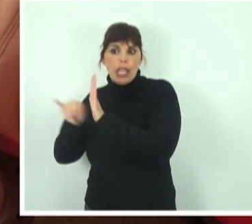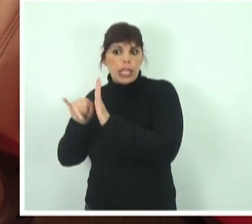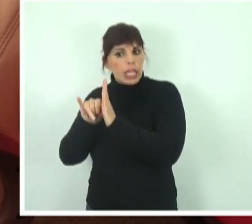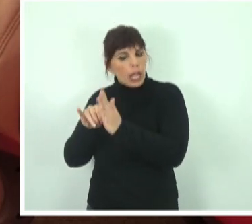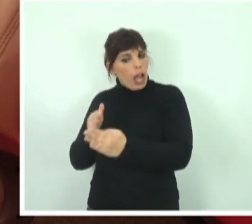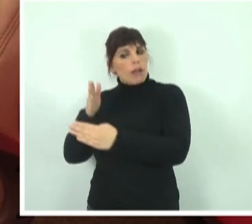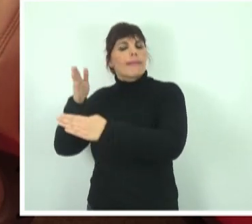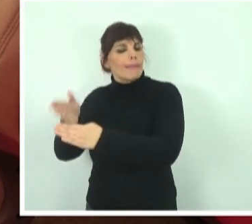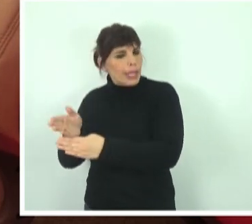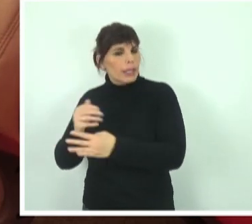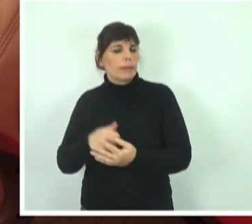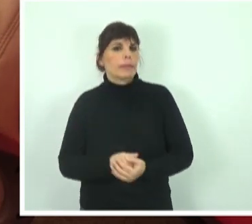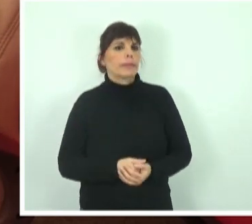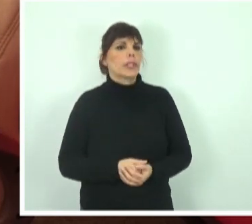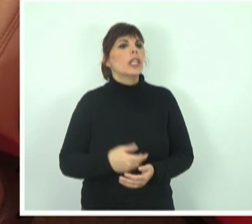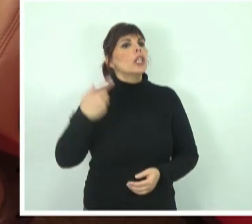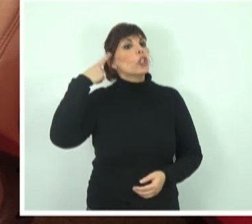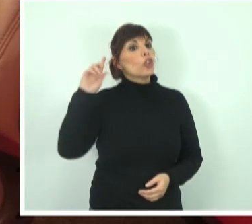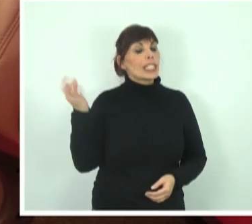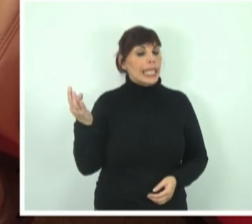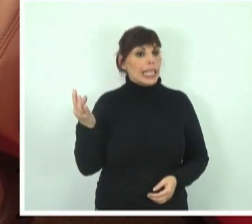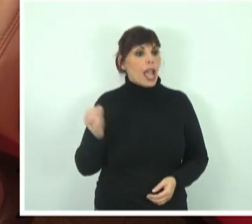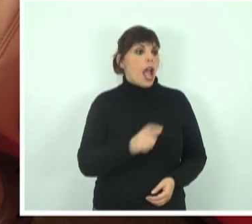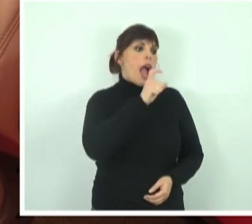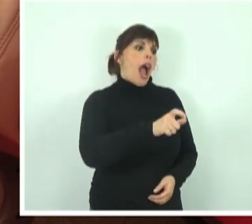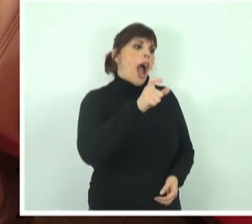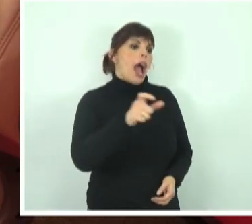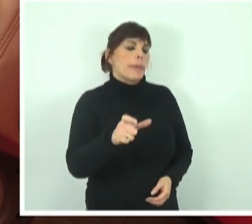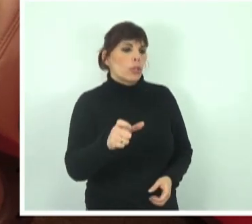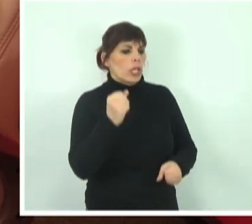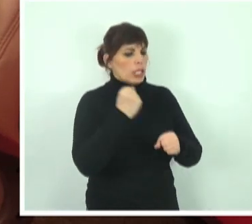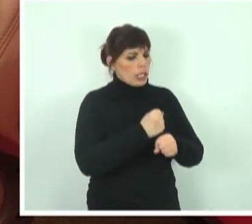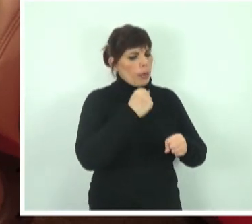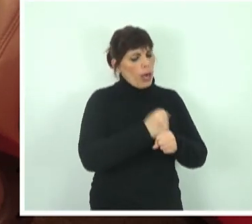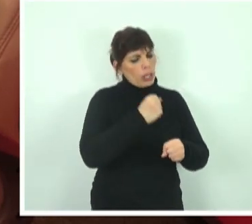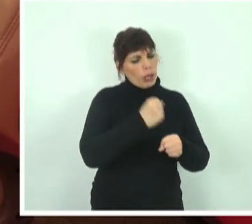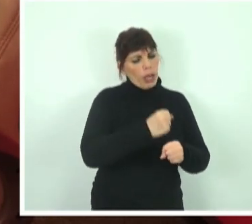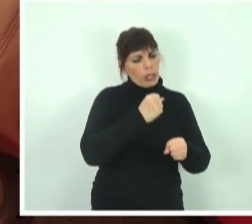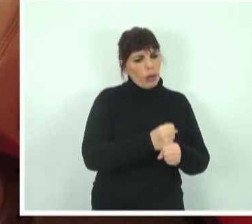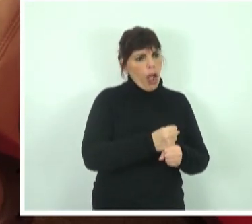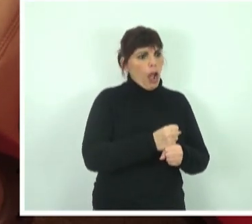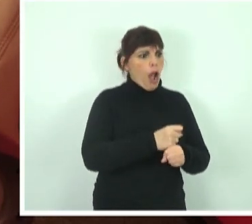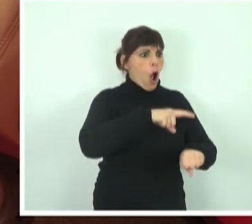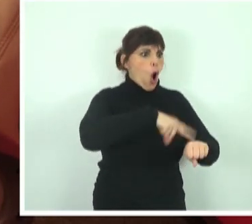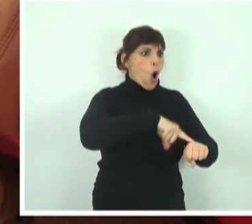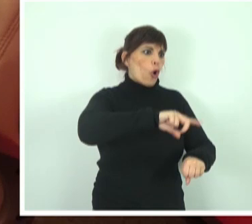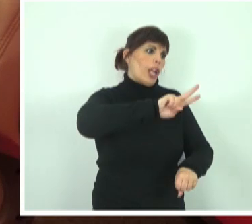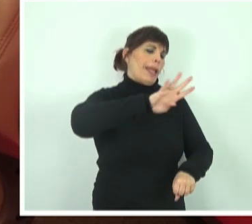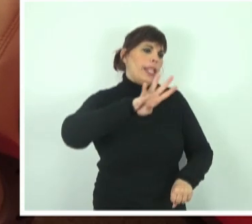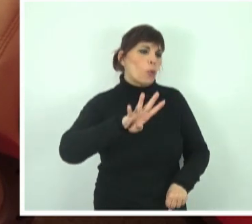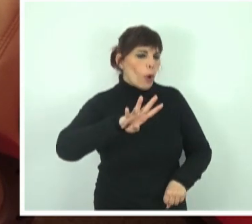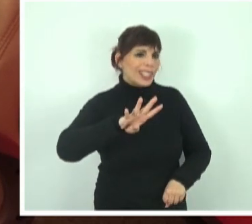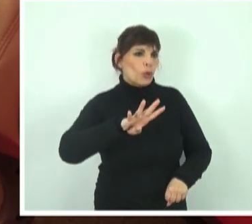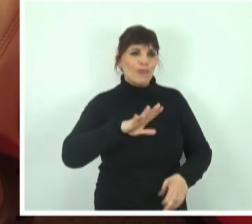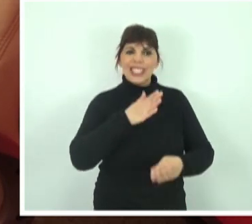existen personas que trabajan internos y no pueden jamás salir. Ahí el Señor tiene otra solución.